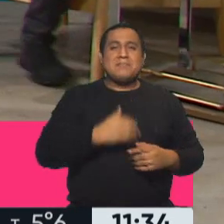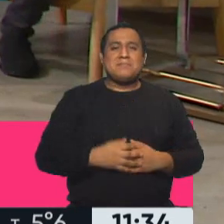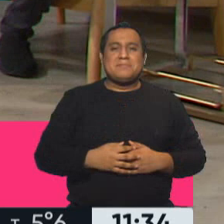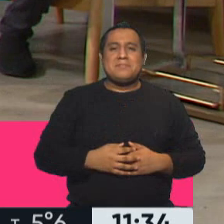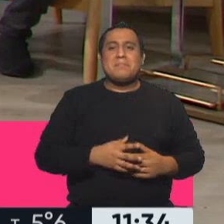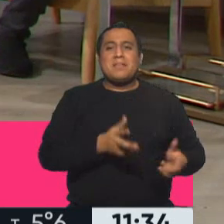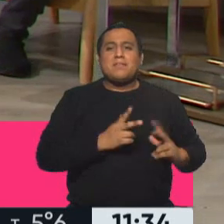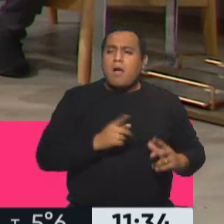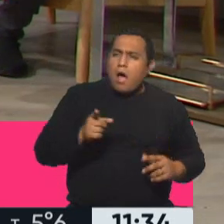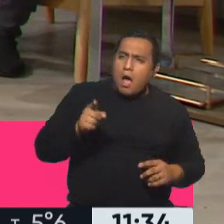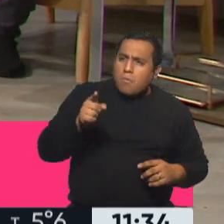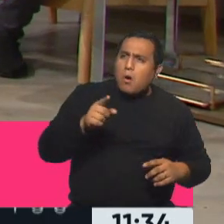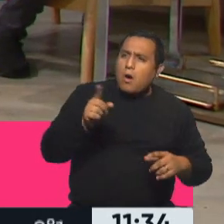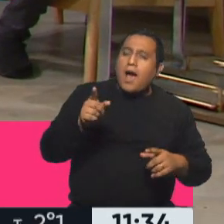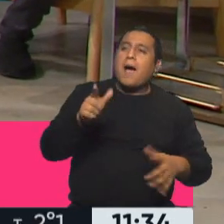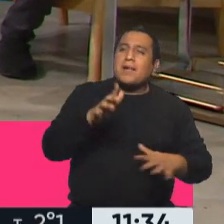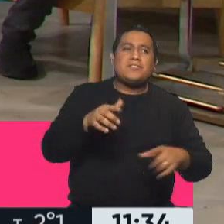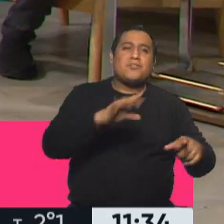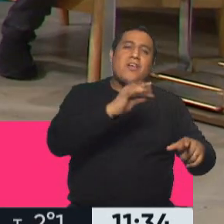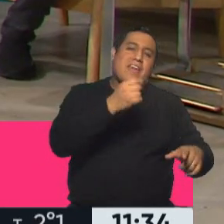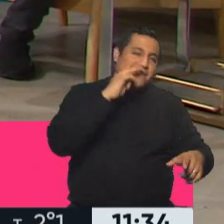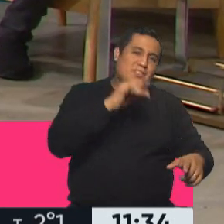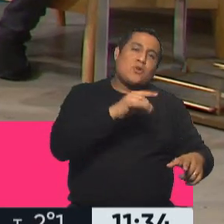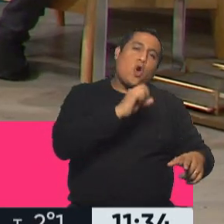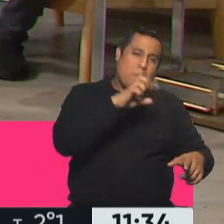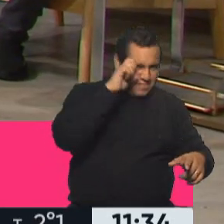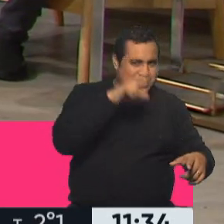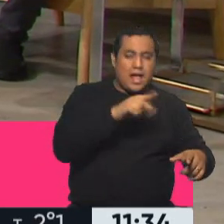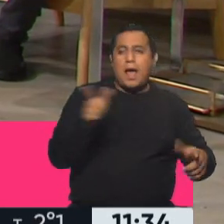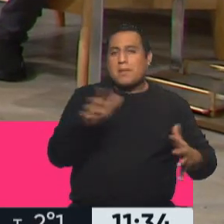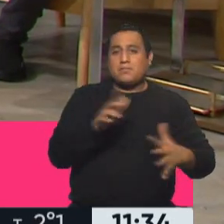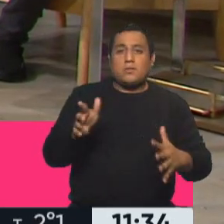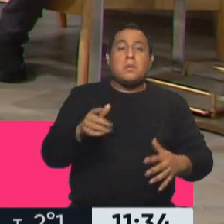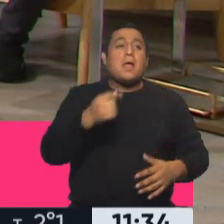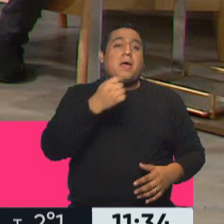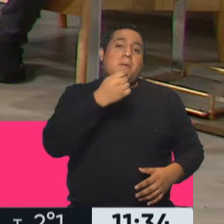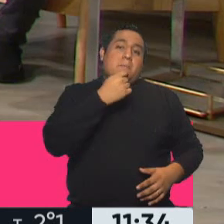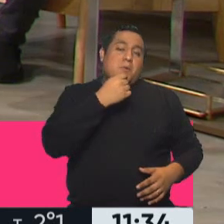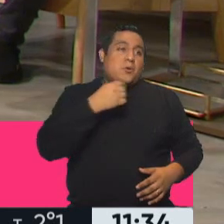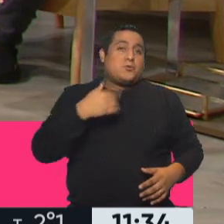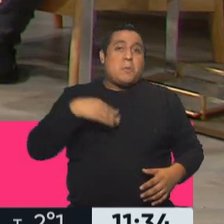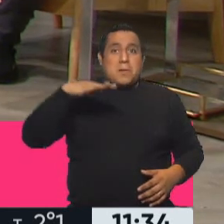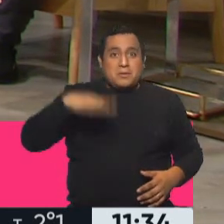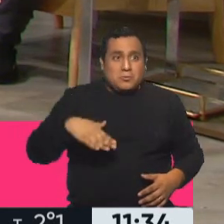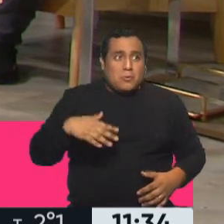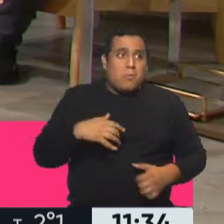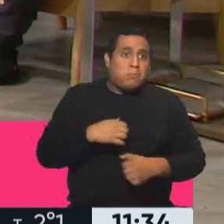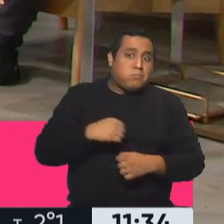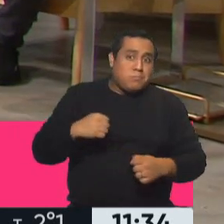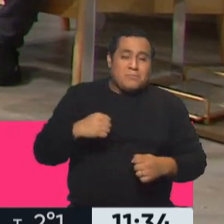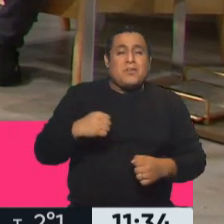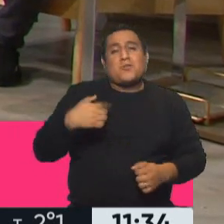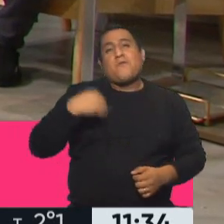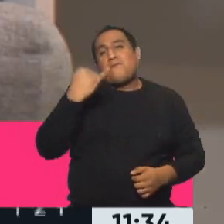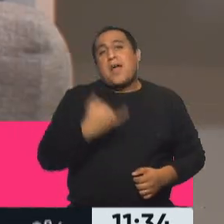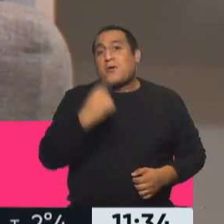soy parecido, decía el de David Copperfield argentino. Si hubiera sido peticito y gordito, no tendría nada que ver, pero soy flaco, narigón, somos parecidos.